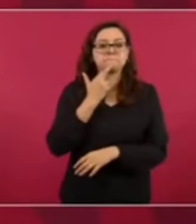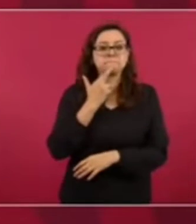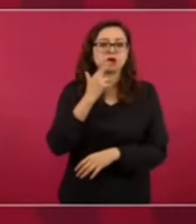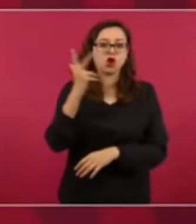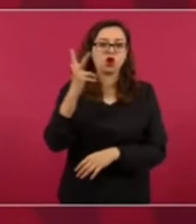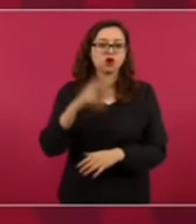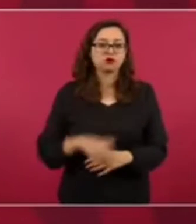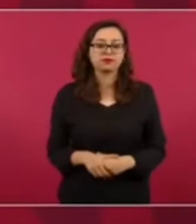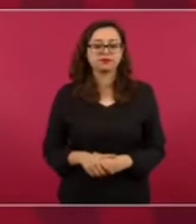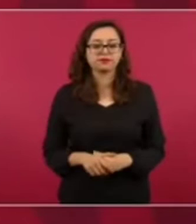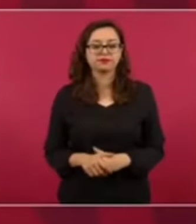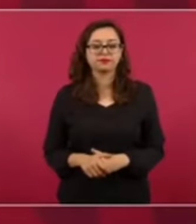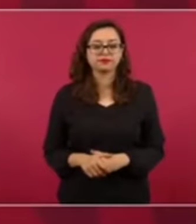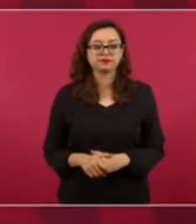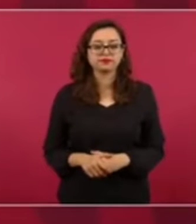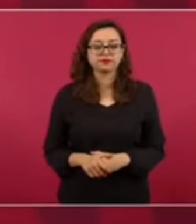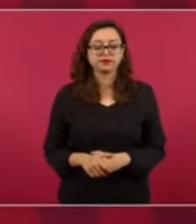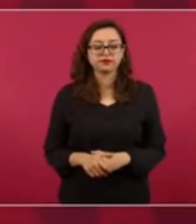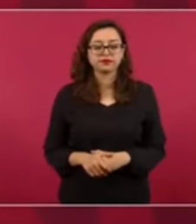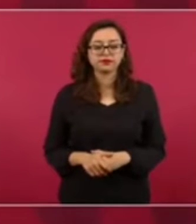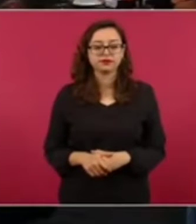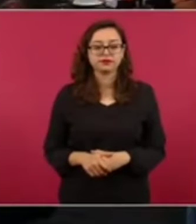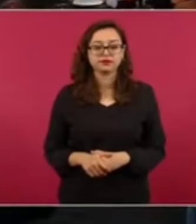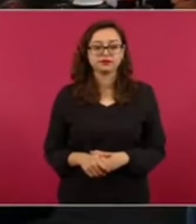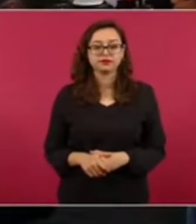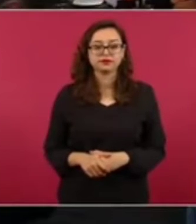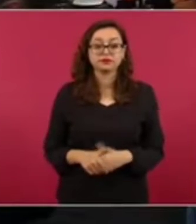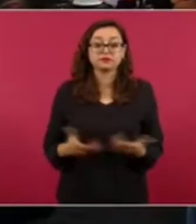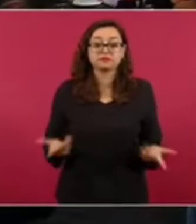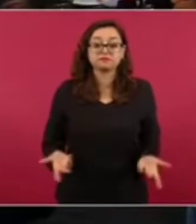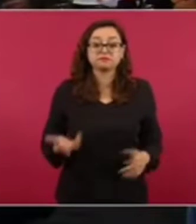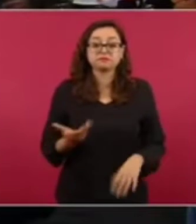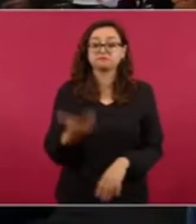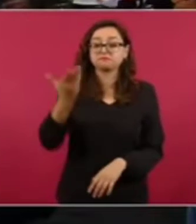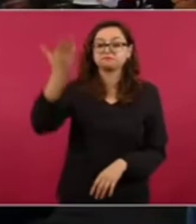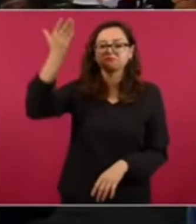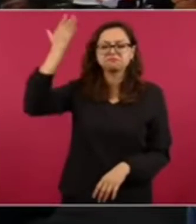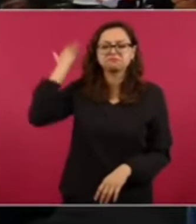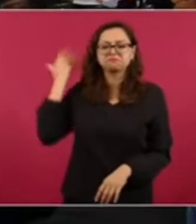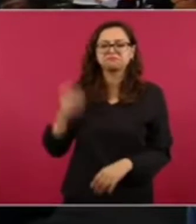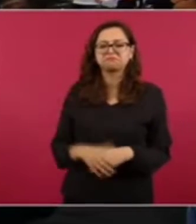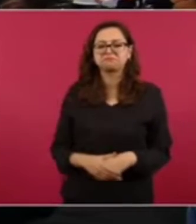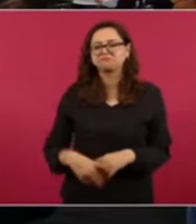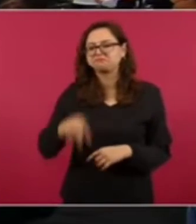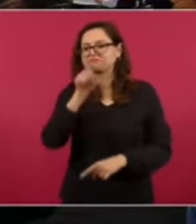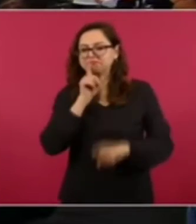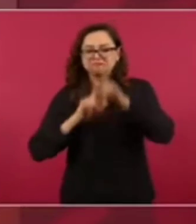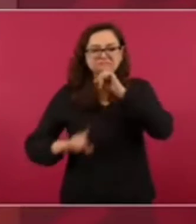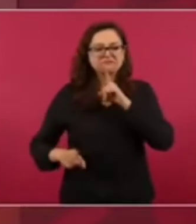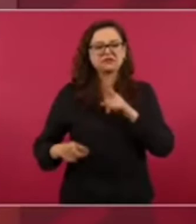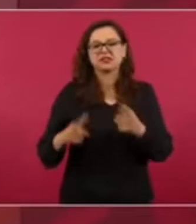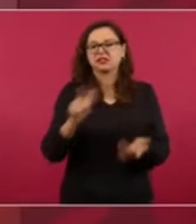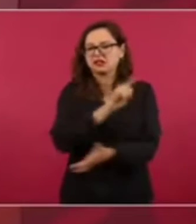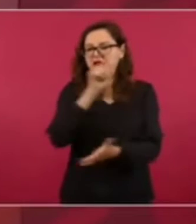Porque antes se cometían esas atrocidades y nadie se enteraba.